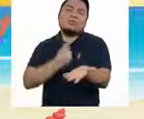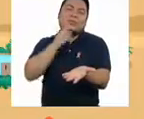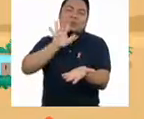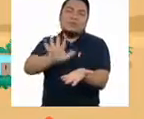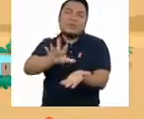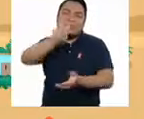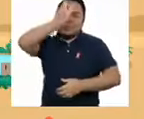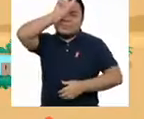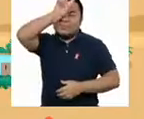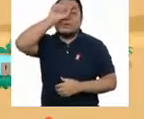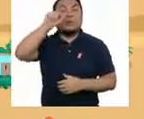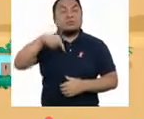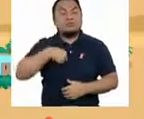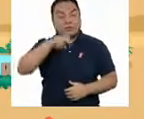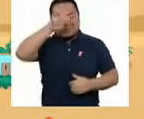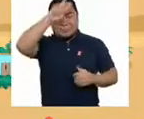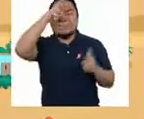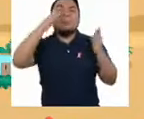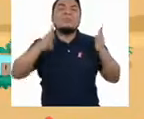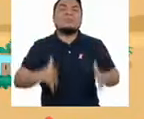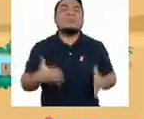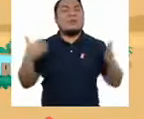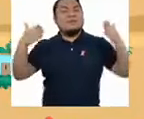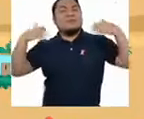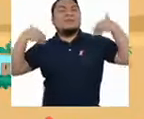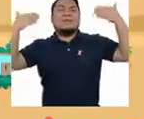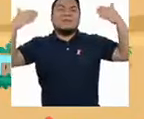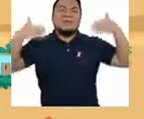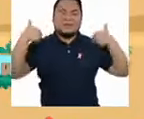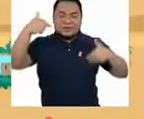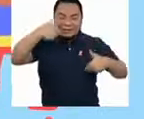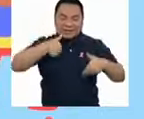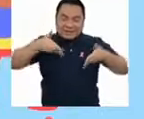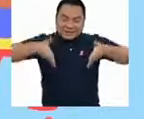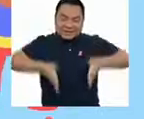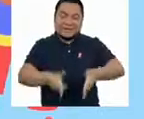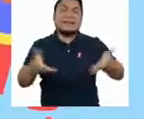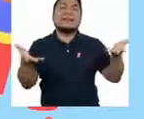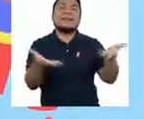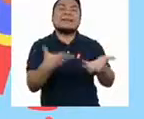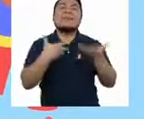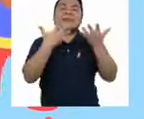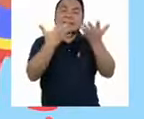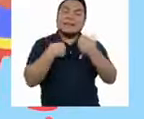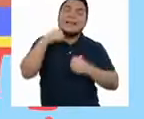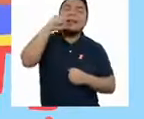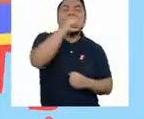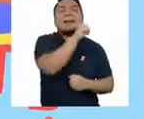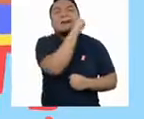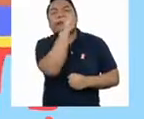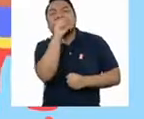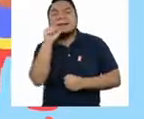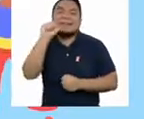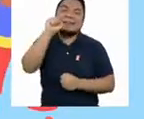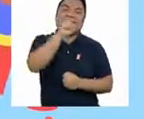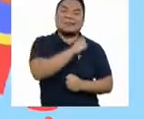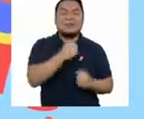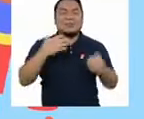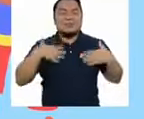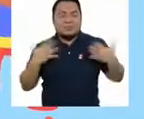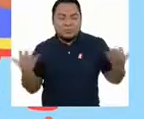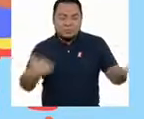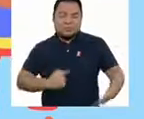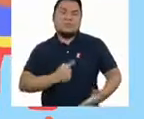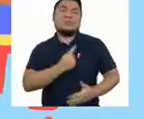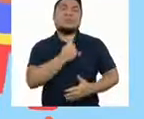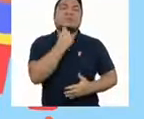mi país. Soy peruano, soy feliz, es mi tierra que nací. Hoy quiero cantarle con